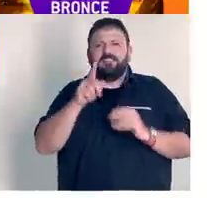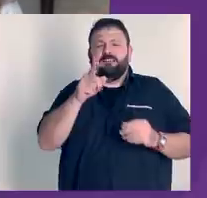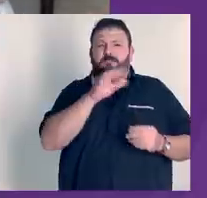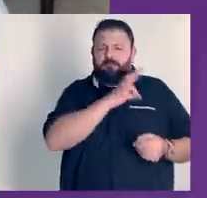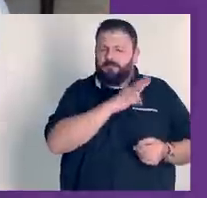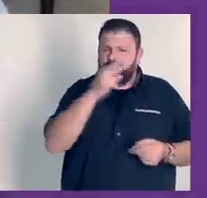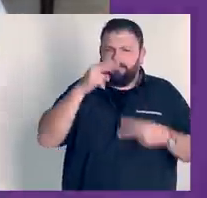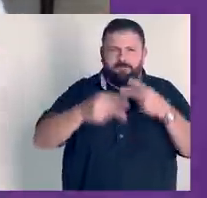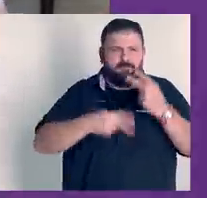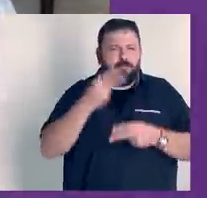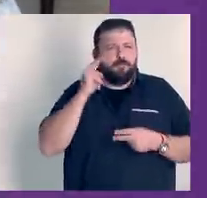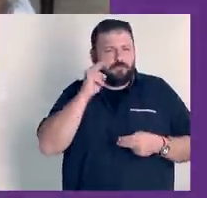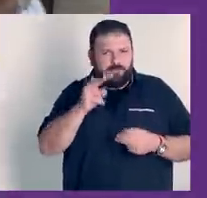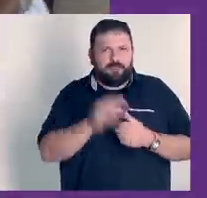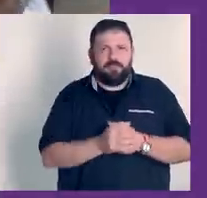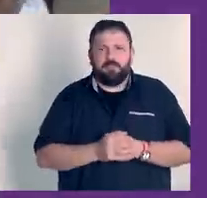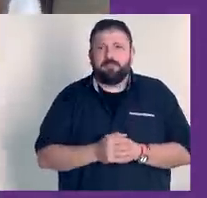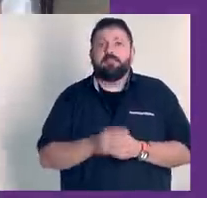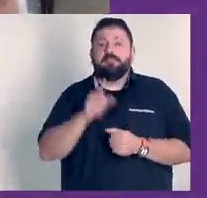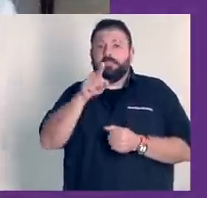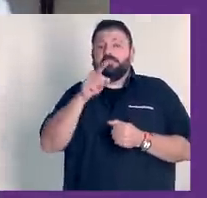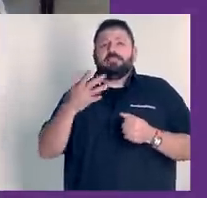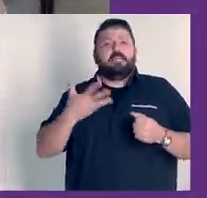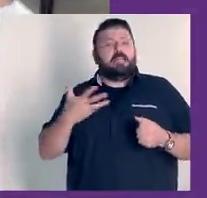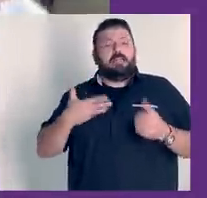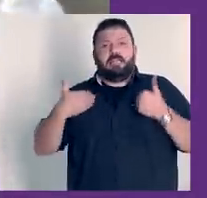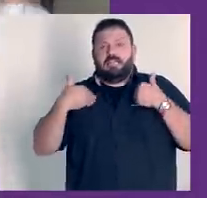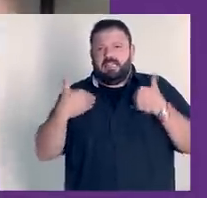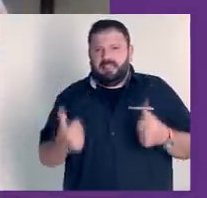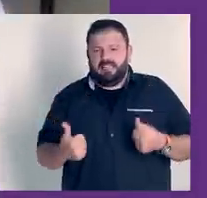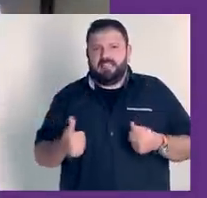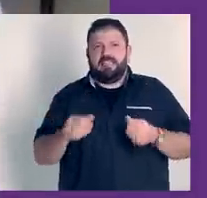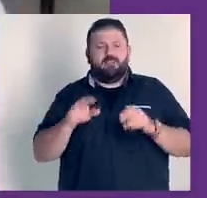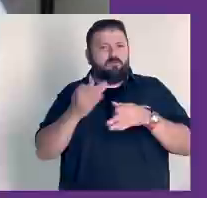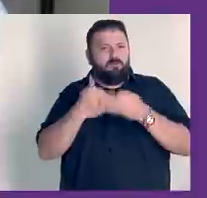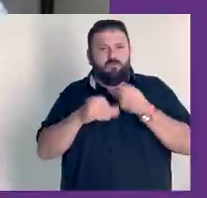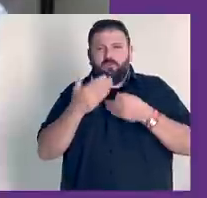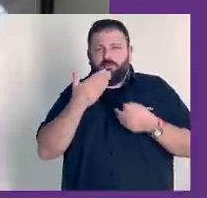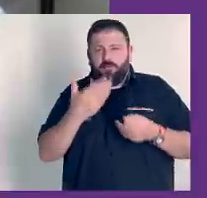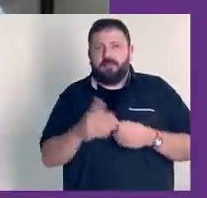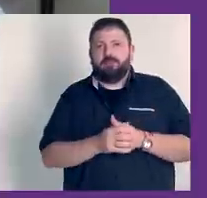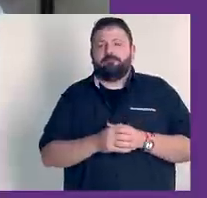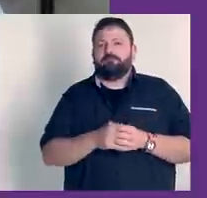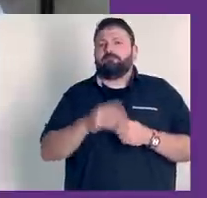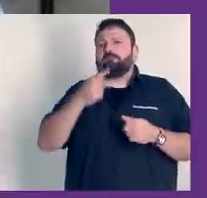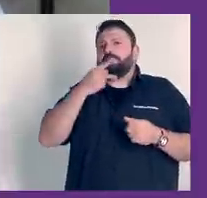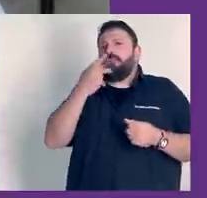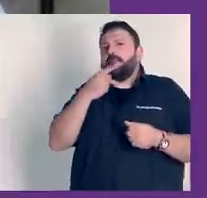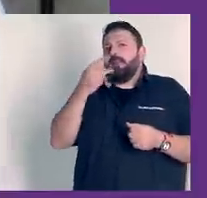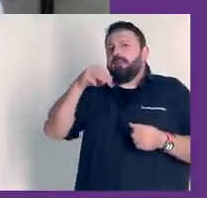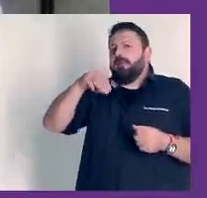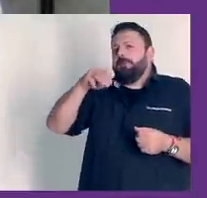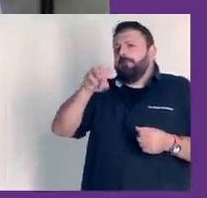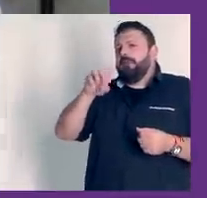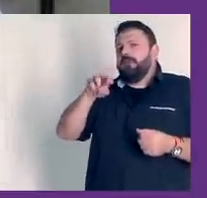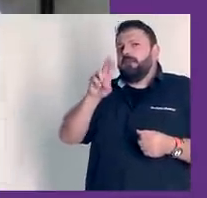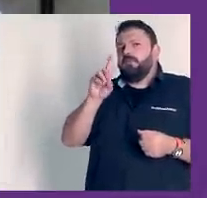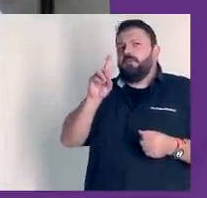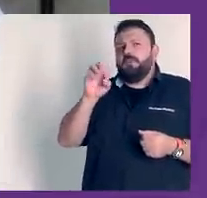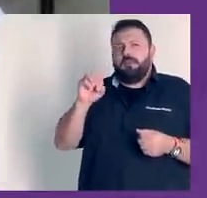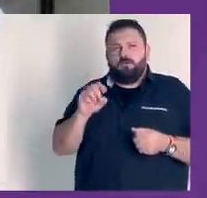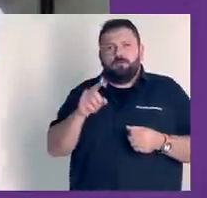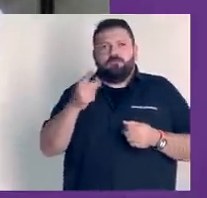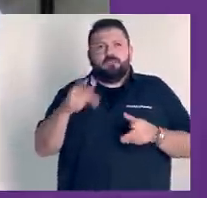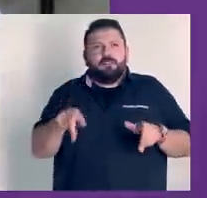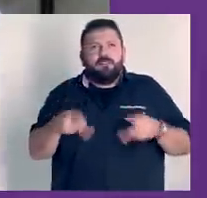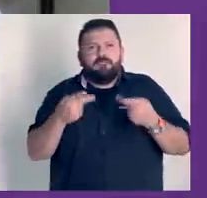vamos a desmenuzarlo, porque eso se tiene que entender con pelos y señales. Hablar de menudeo es hablar de